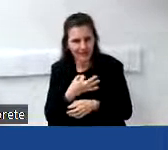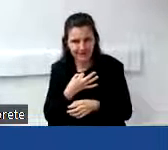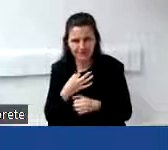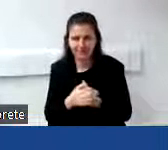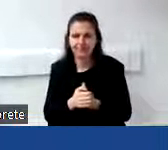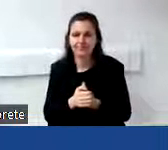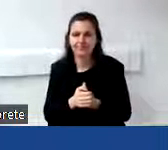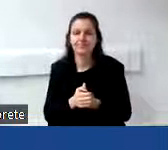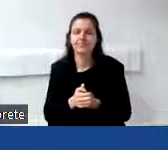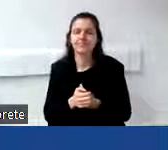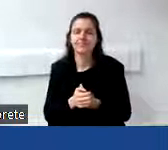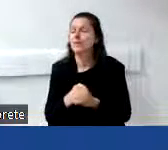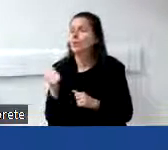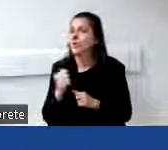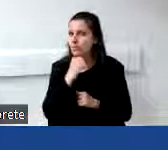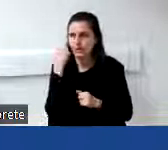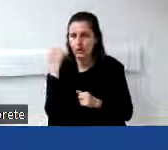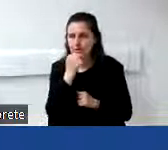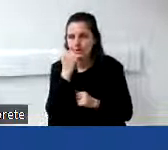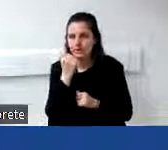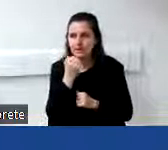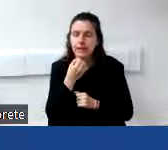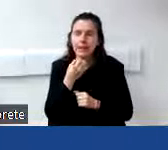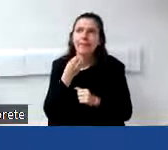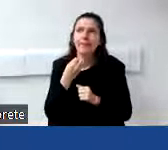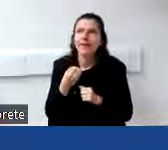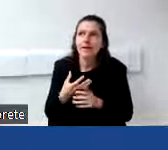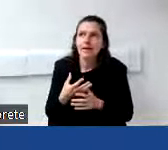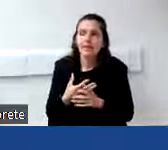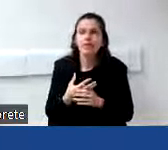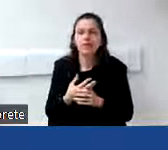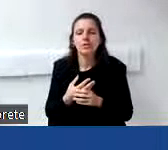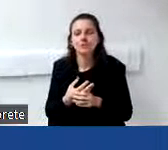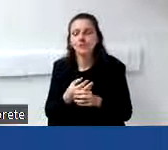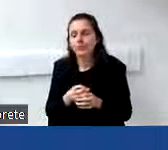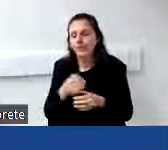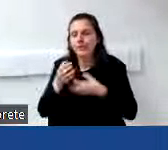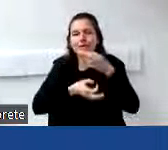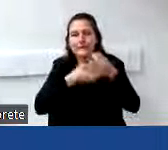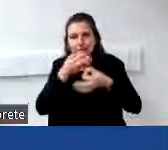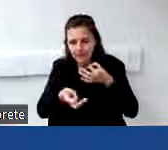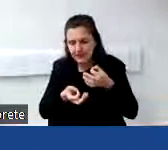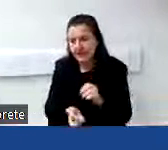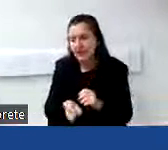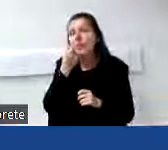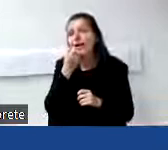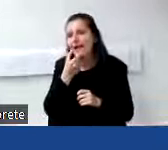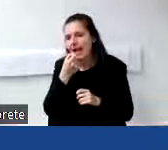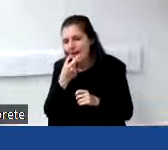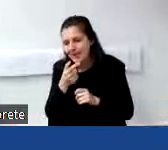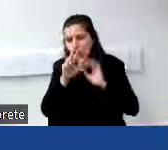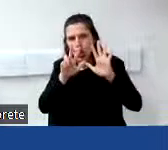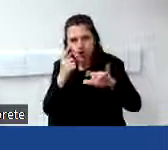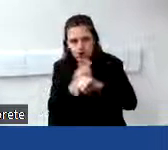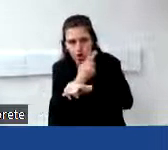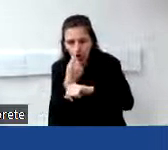eso es bien importante. Quizás nosotros decimos, bueno, te tomás la amoxidal cada 8 horas, y ya la